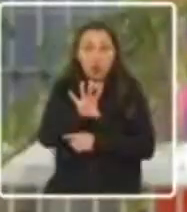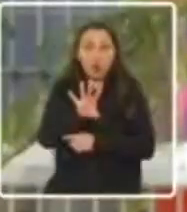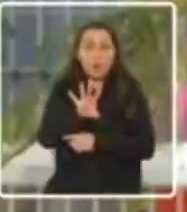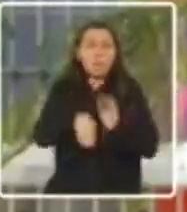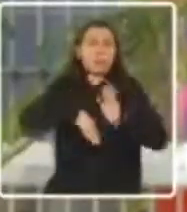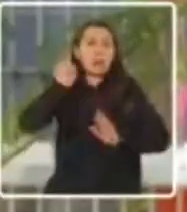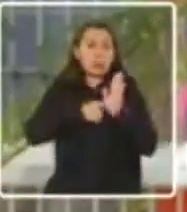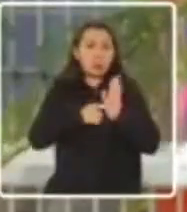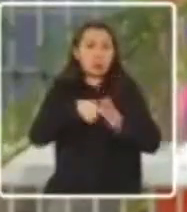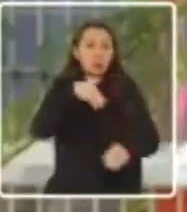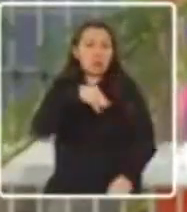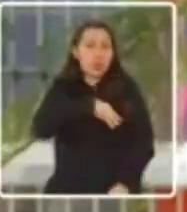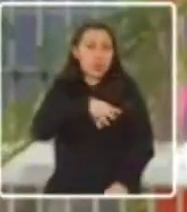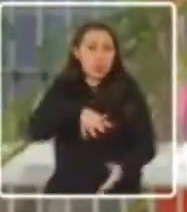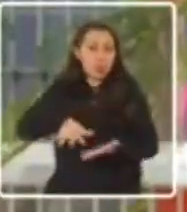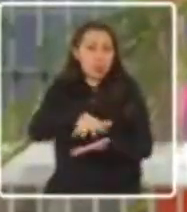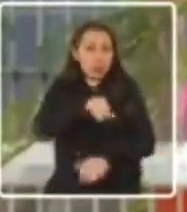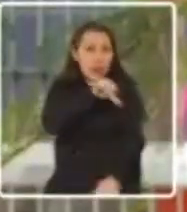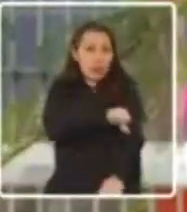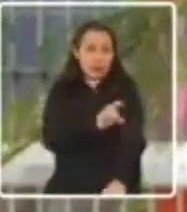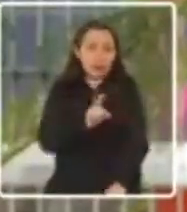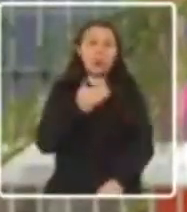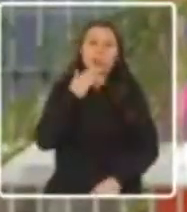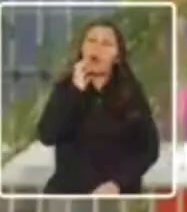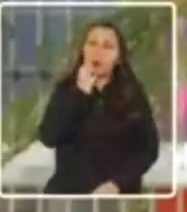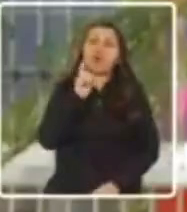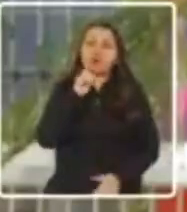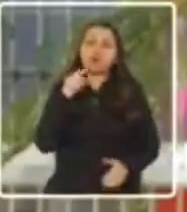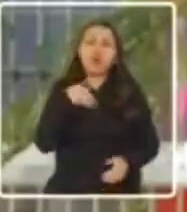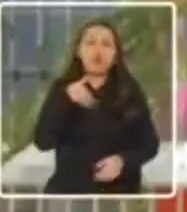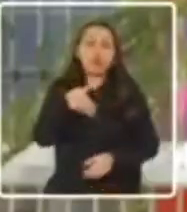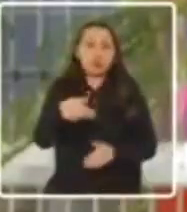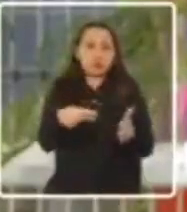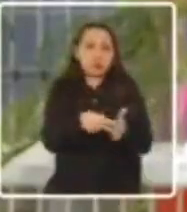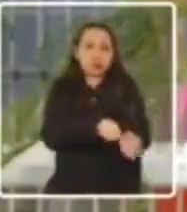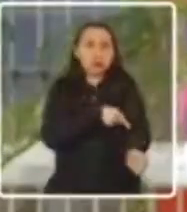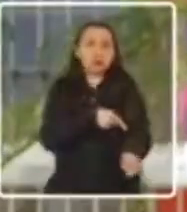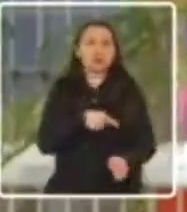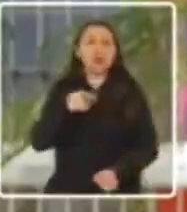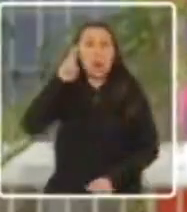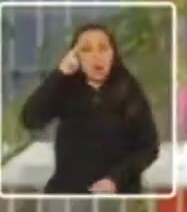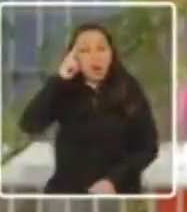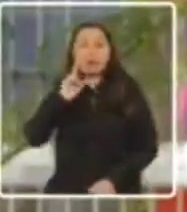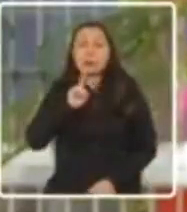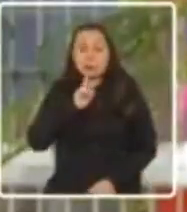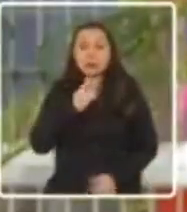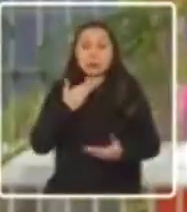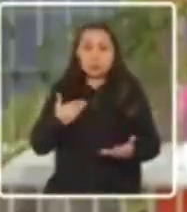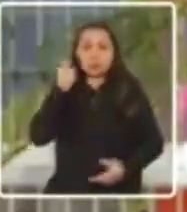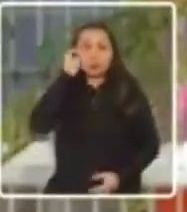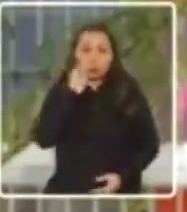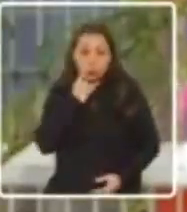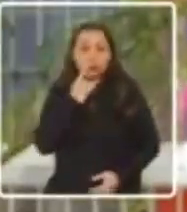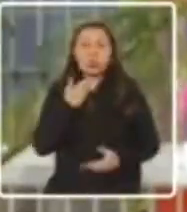no solo ni principalmente en la región metropolitana. De hecho, Antofagasta tiene buses eléctricos, Rancagua tiene, la región de